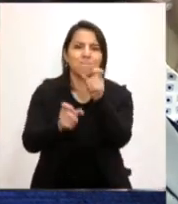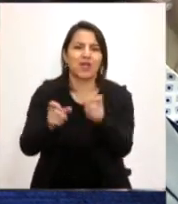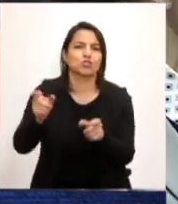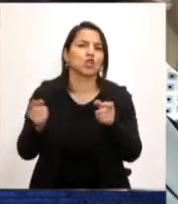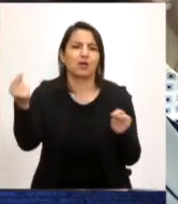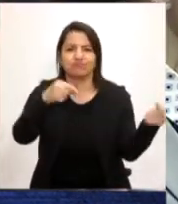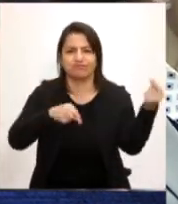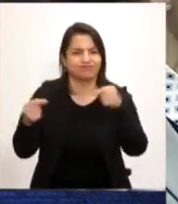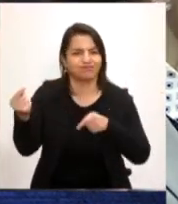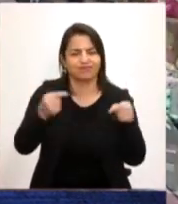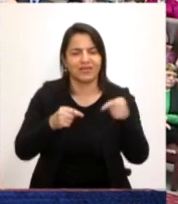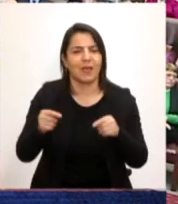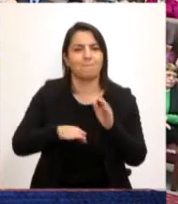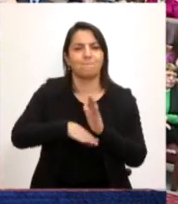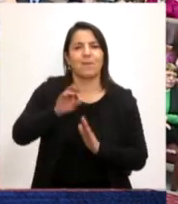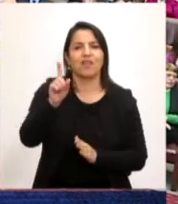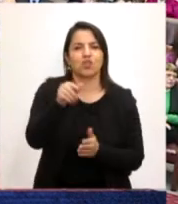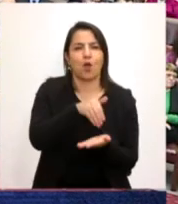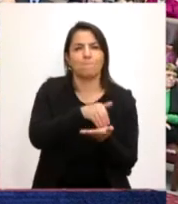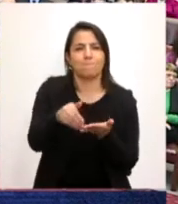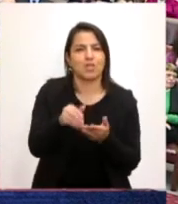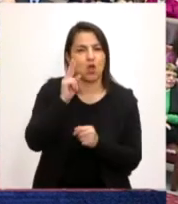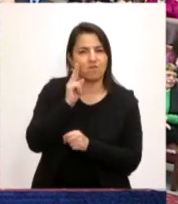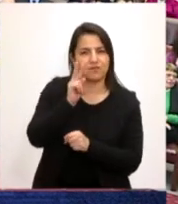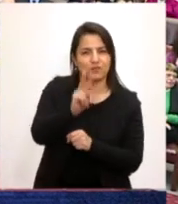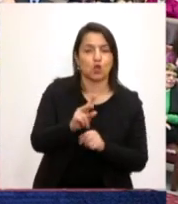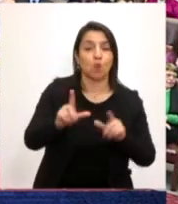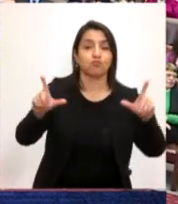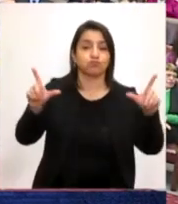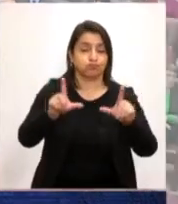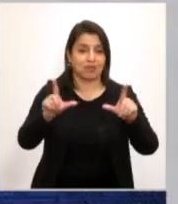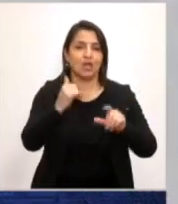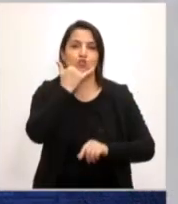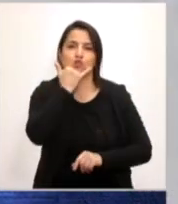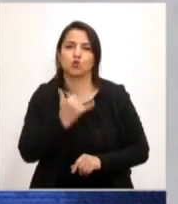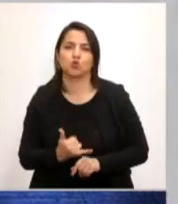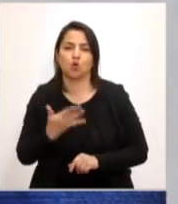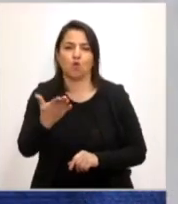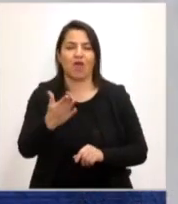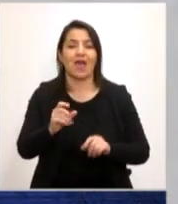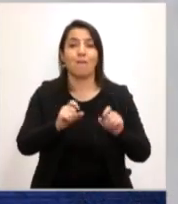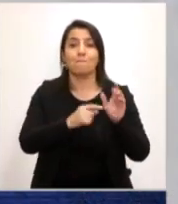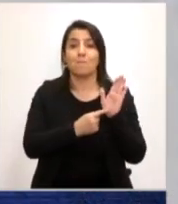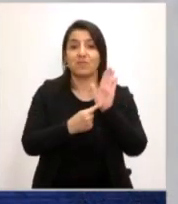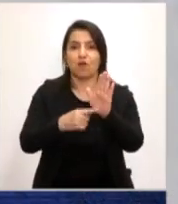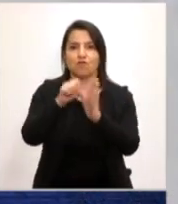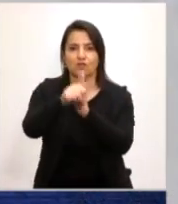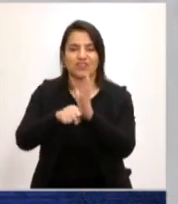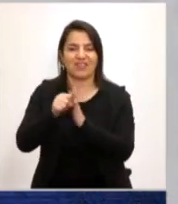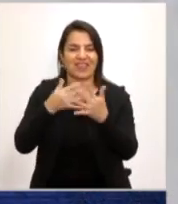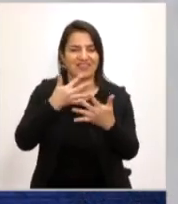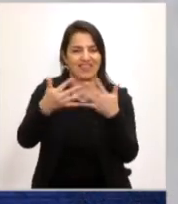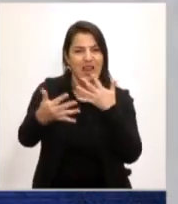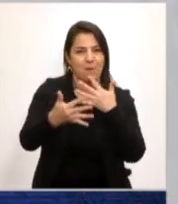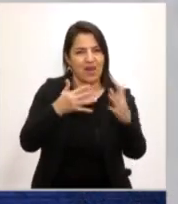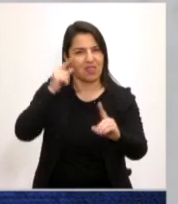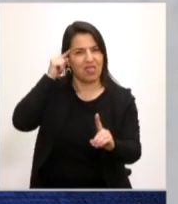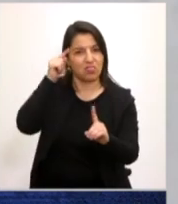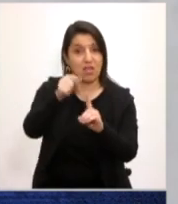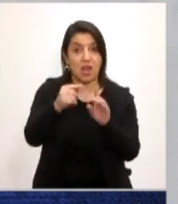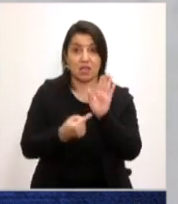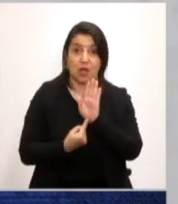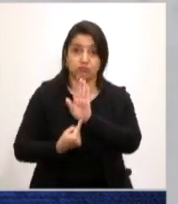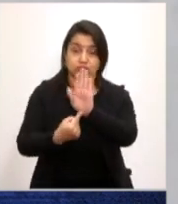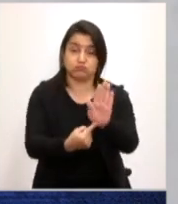visitado, con más de 1 millón de visualizaciones de nuestro canal de YouTube, en que hacemos una transmisión por transparencia directa de nuestras sesiones y